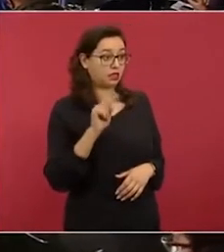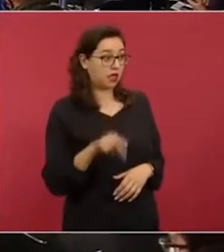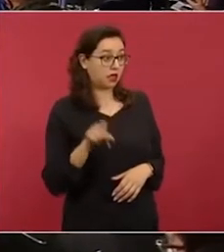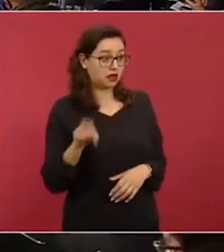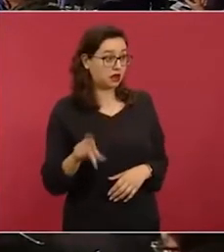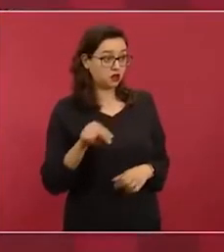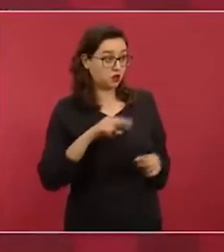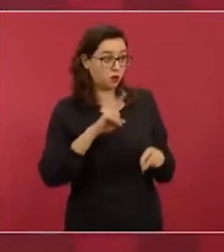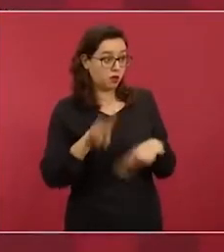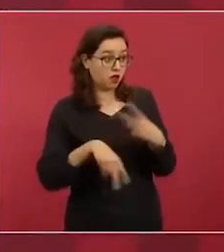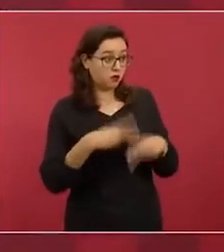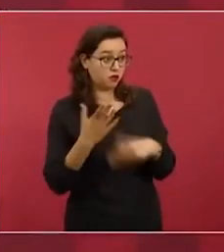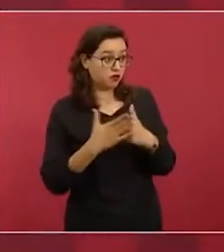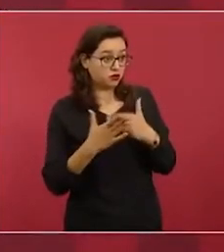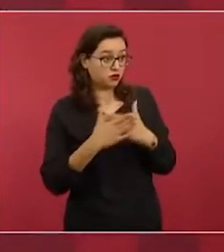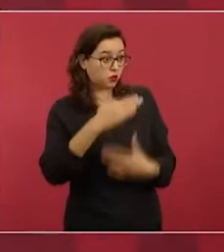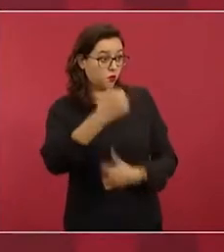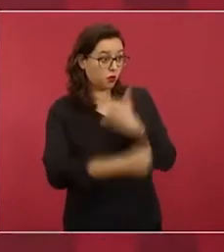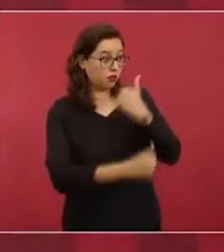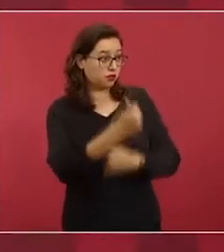está